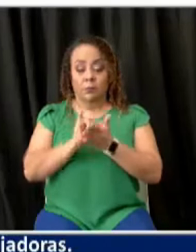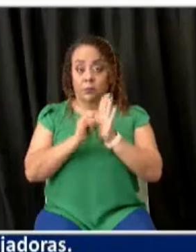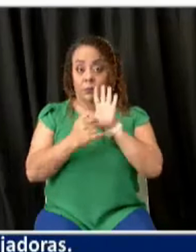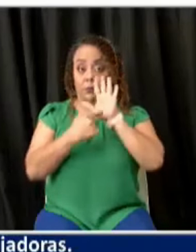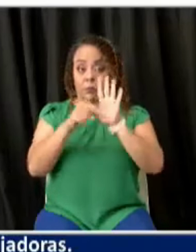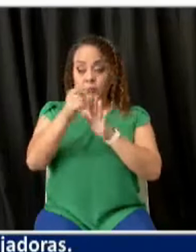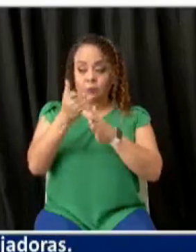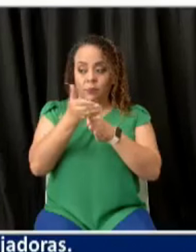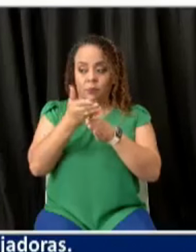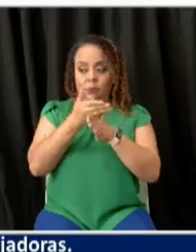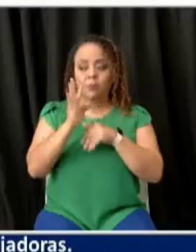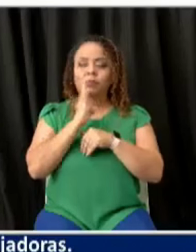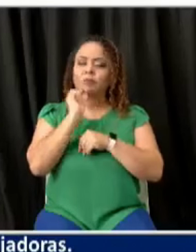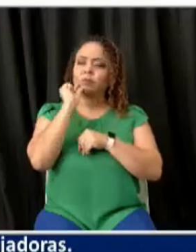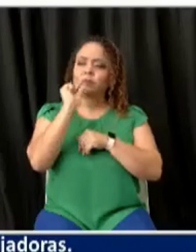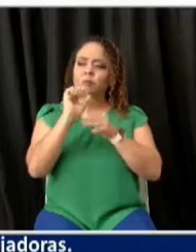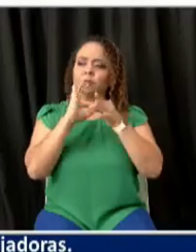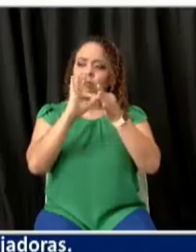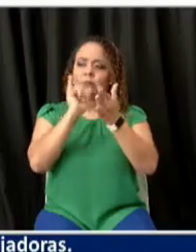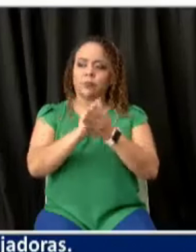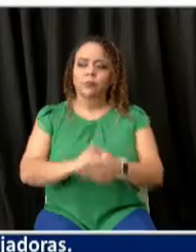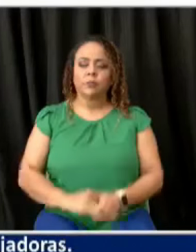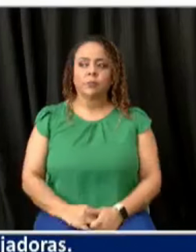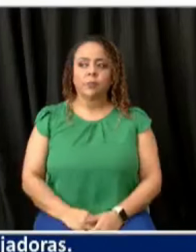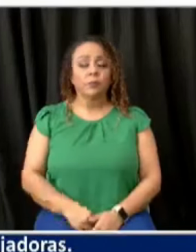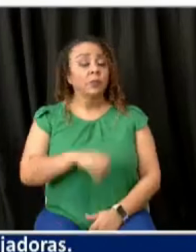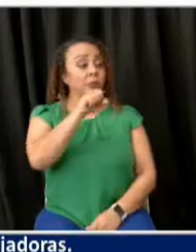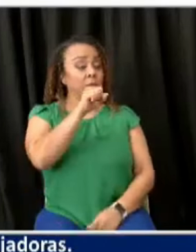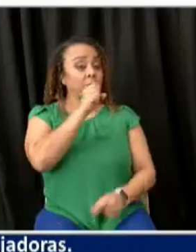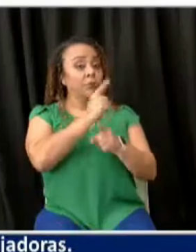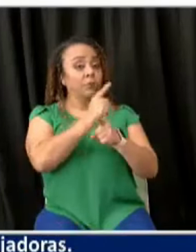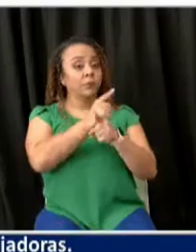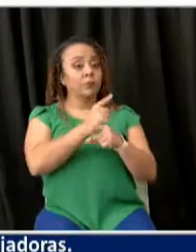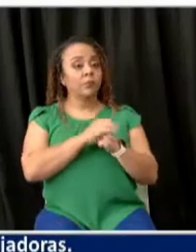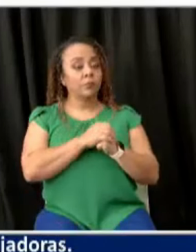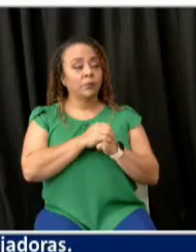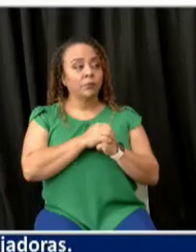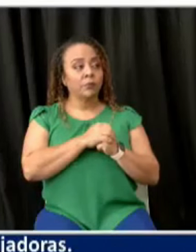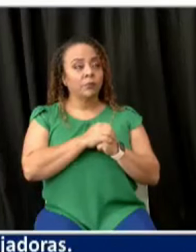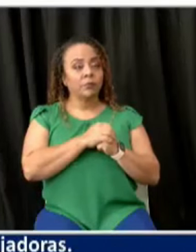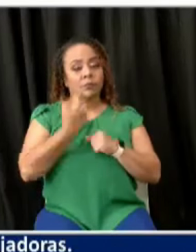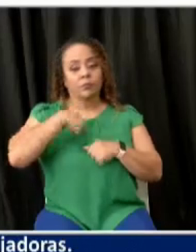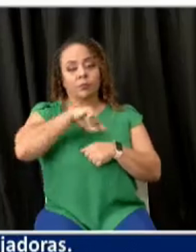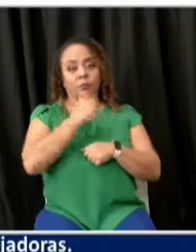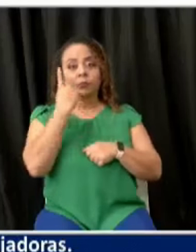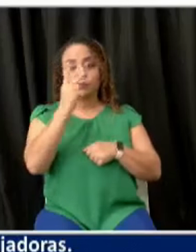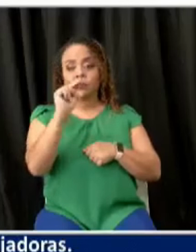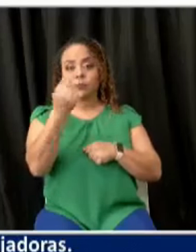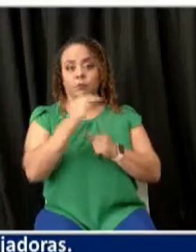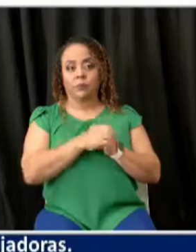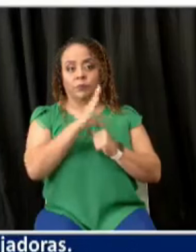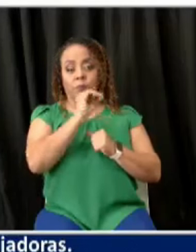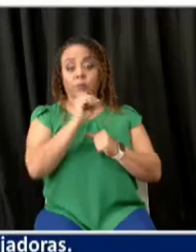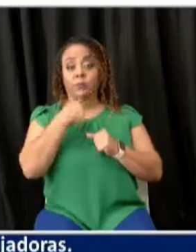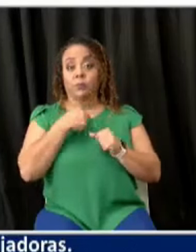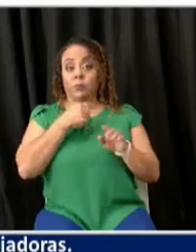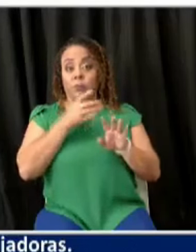usted nos comparte nos habla un poco sobre eso. Sí, efectivamente, vemos en las noticias, y ahí